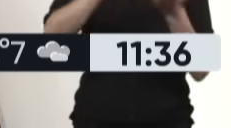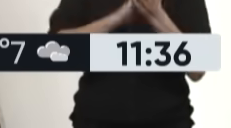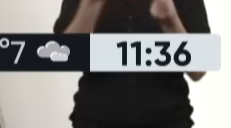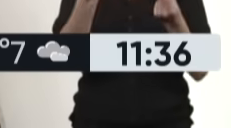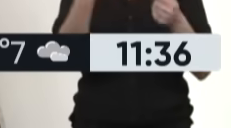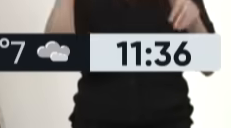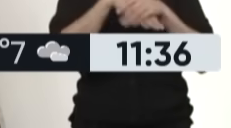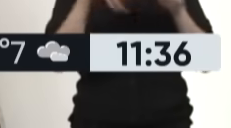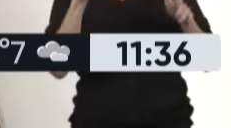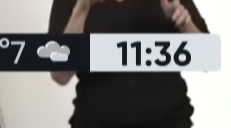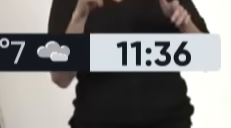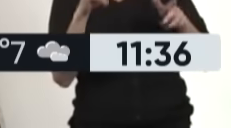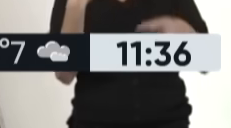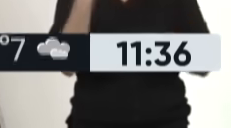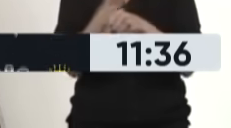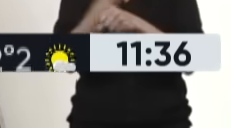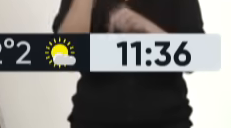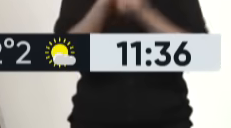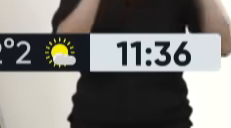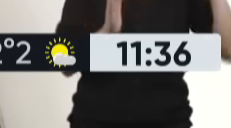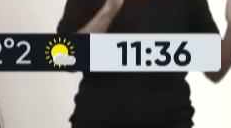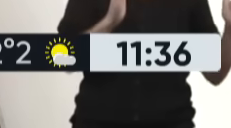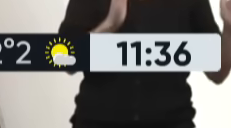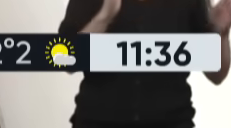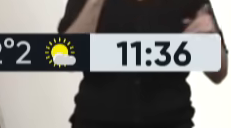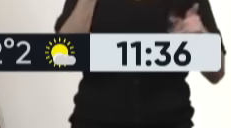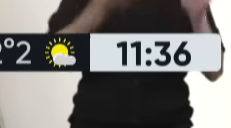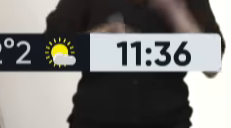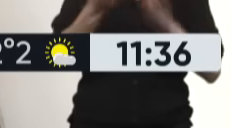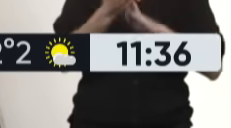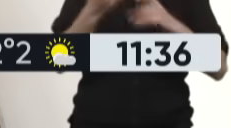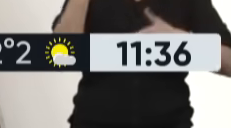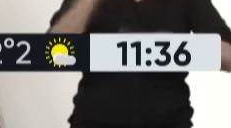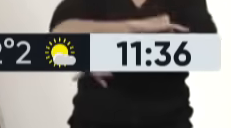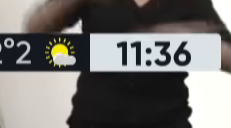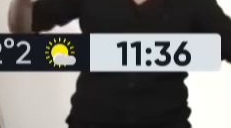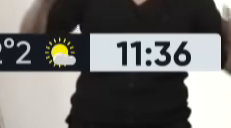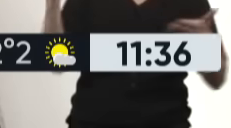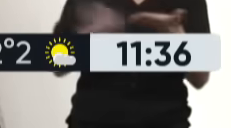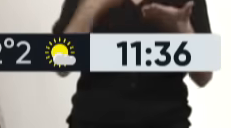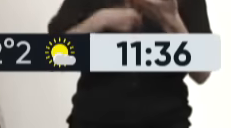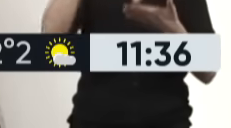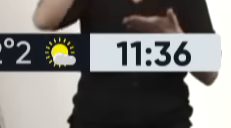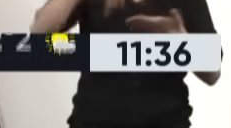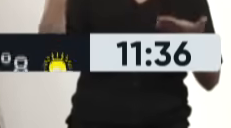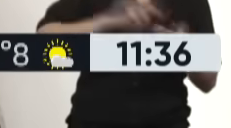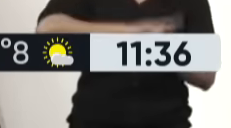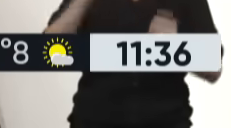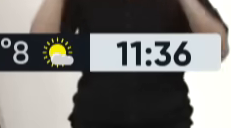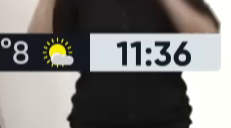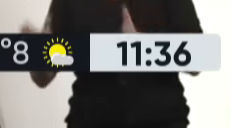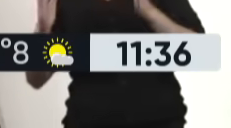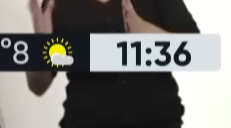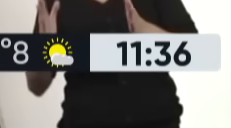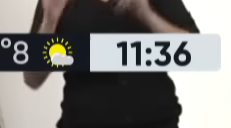en el colchón, una primera etapa que se va a anunciar por el boletín oficial y una segunda etapa que se va a enviar a través de un proyecto de ley que